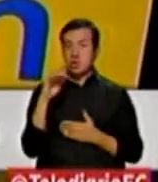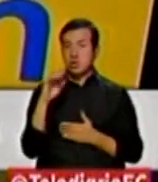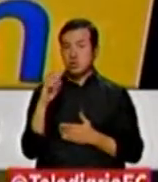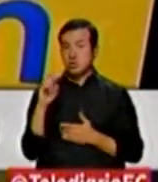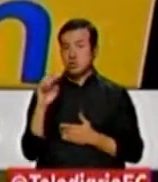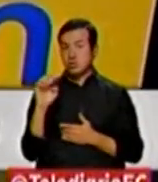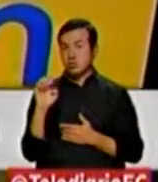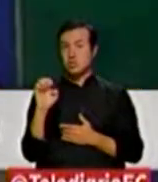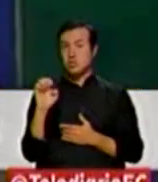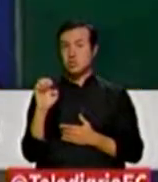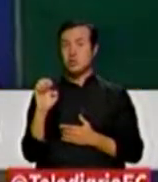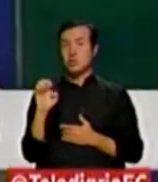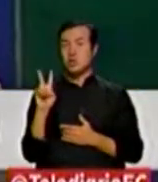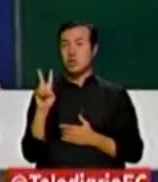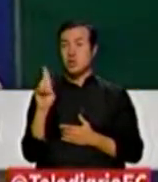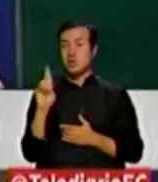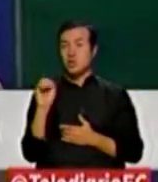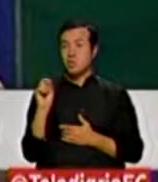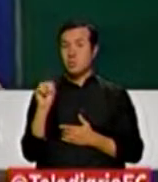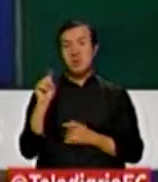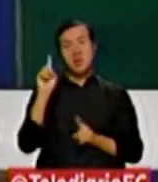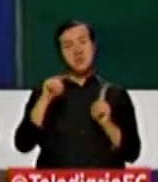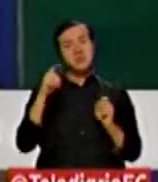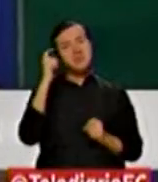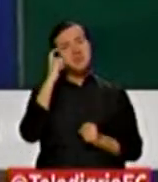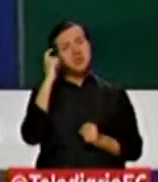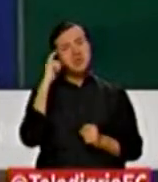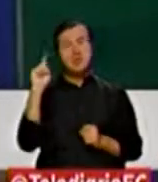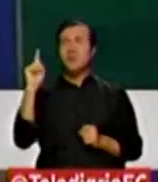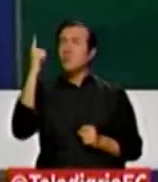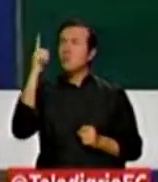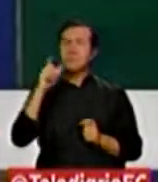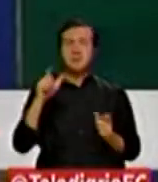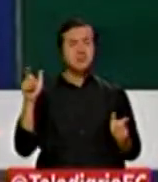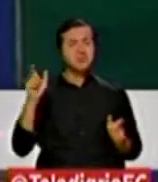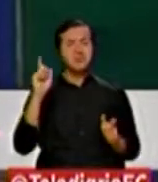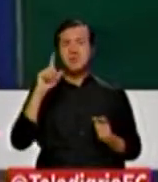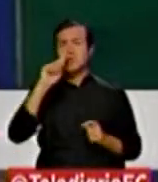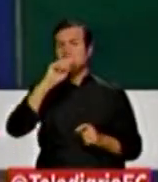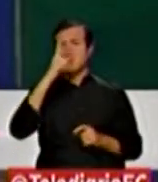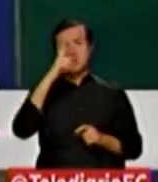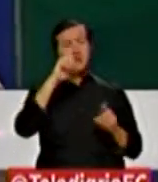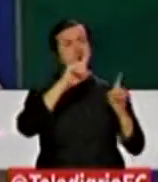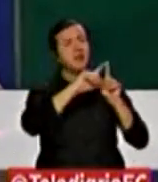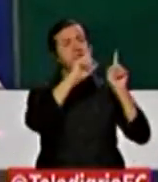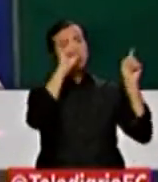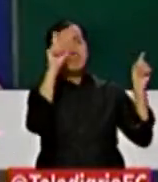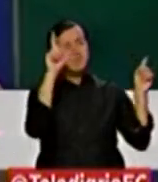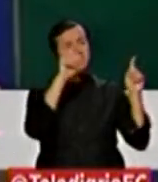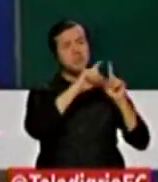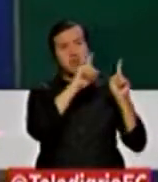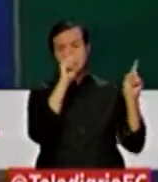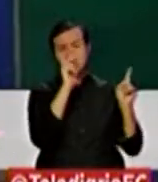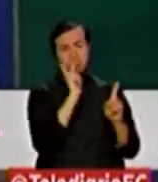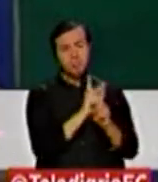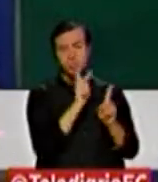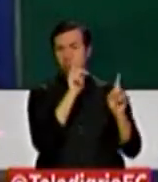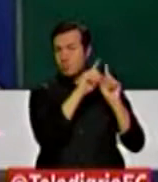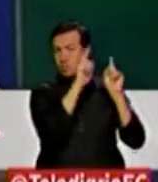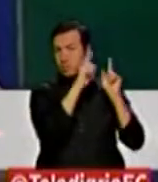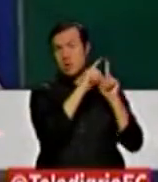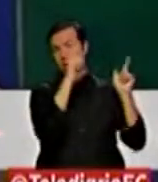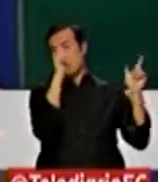todavía se piense que solamente existen las personas naturales o jurídicas, sobre todo si son de